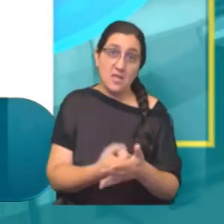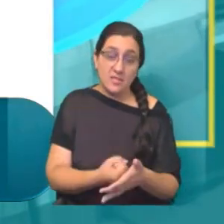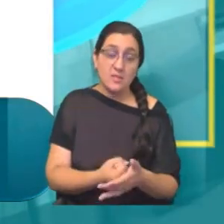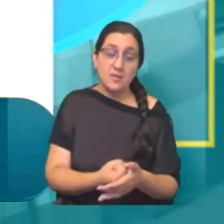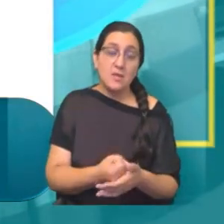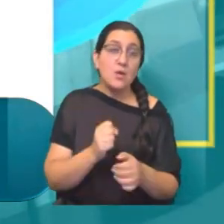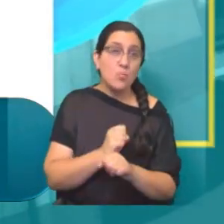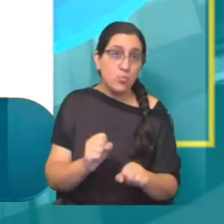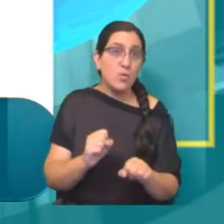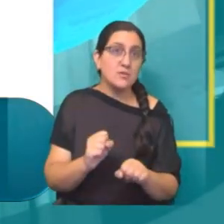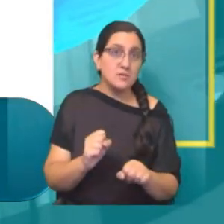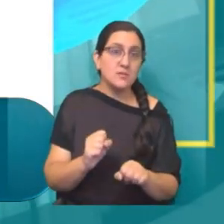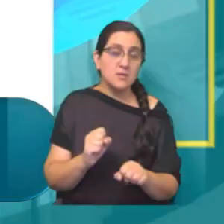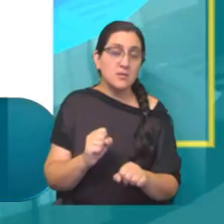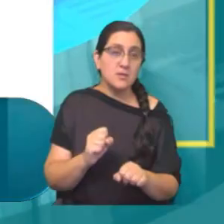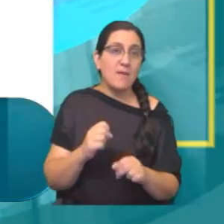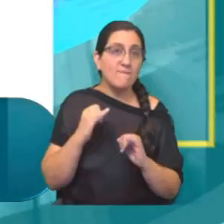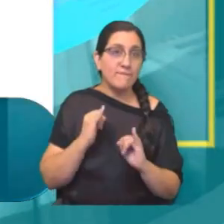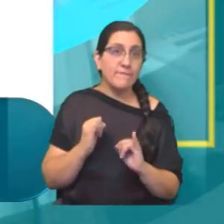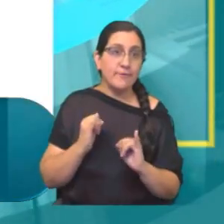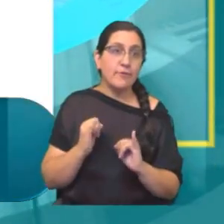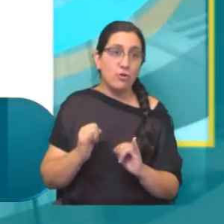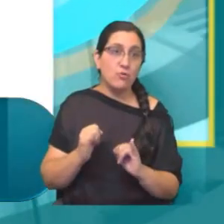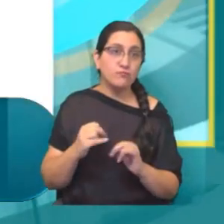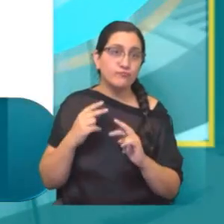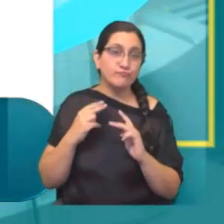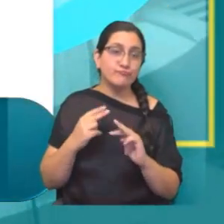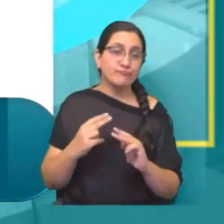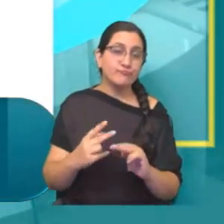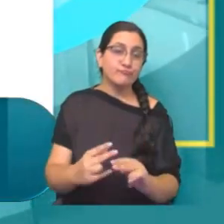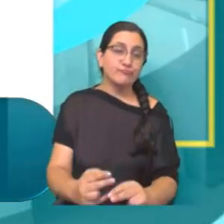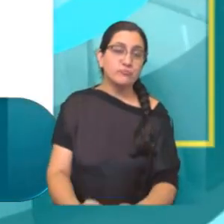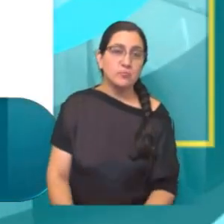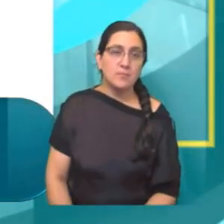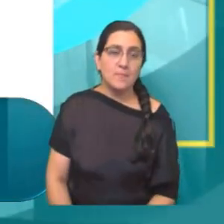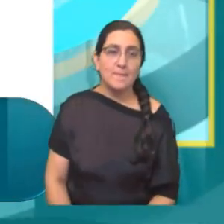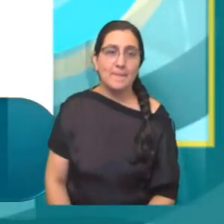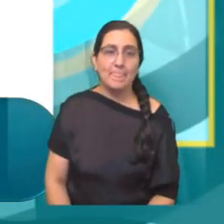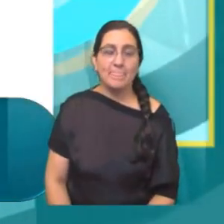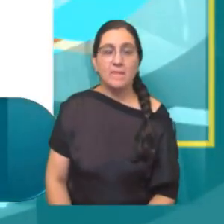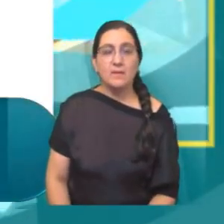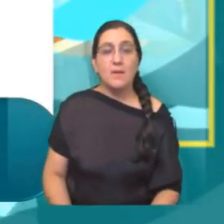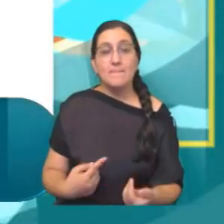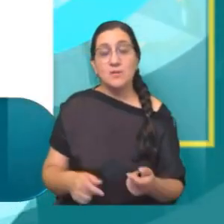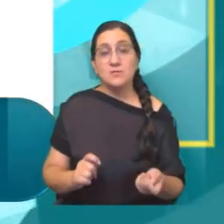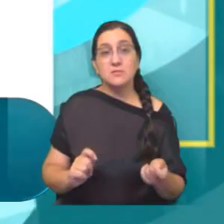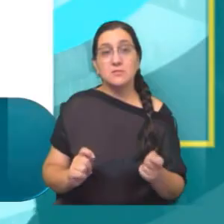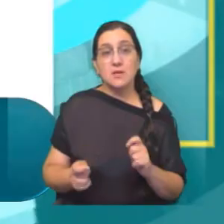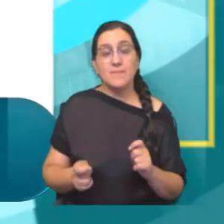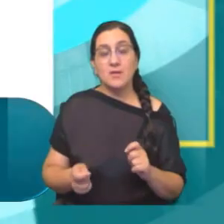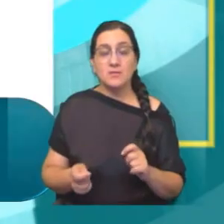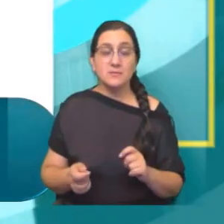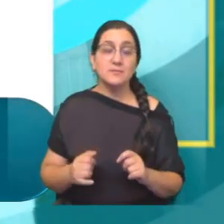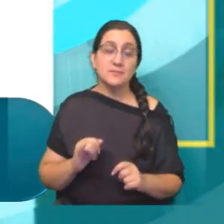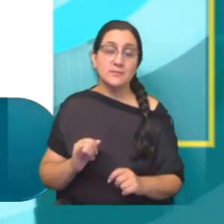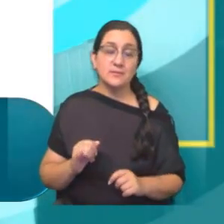podemos encontrar estos componentes como más continuos en el tiempo. ¿Es temporal si cambia la postura? Si no, le va a tener... A ver, en la medida que el estímulo que